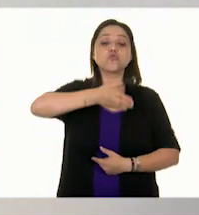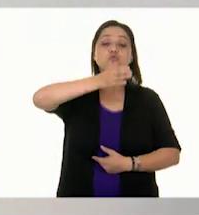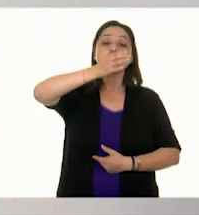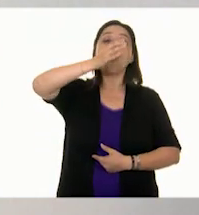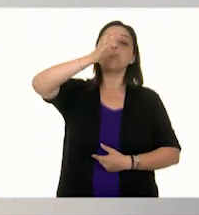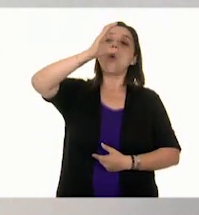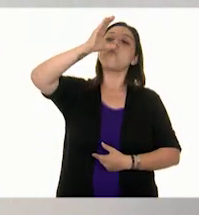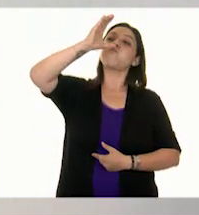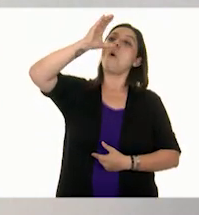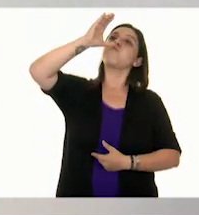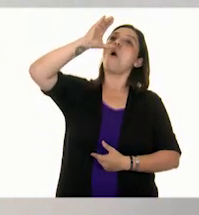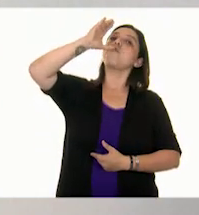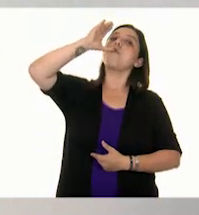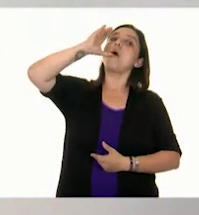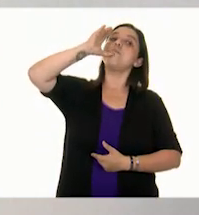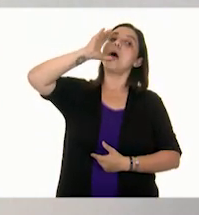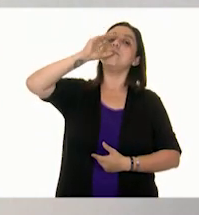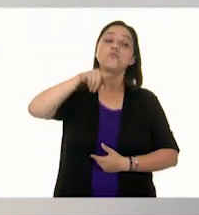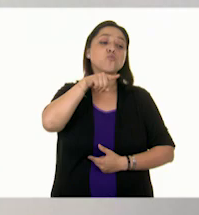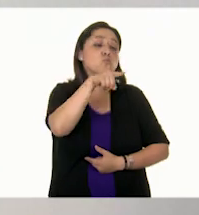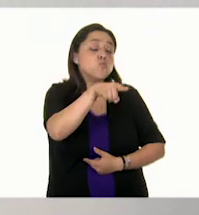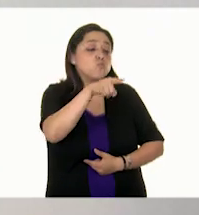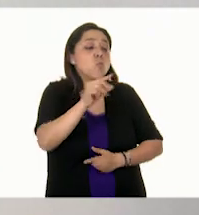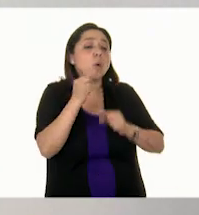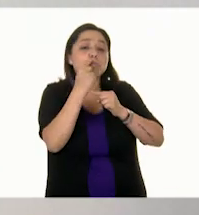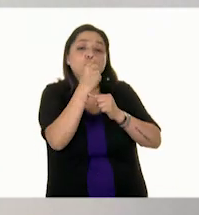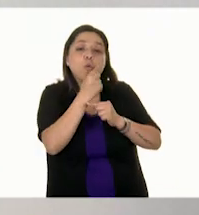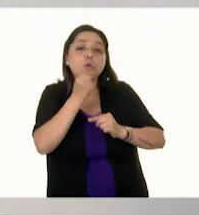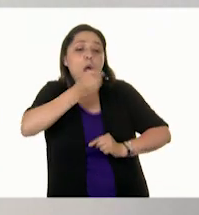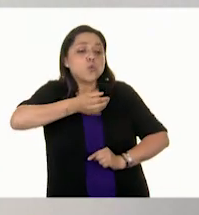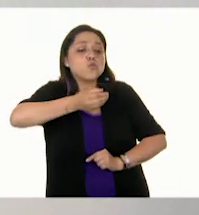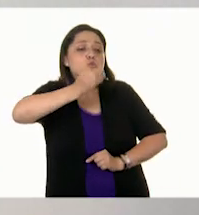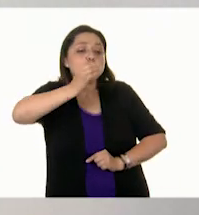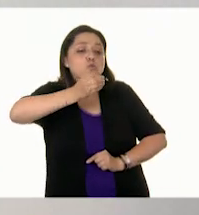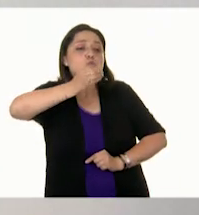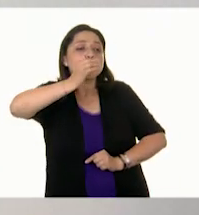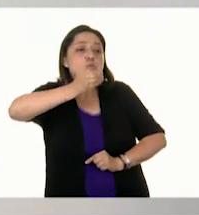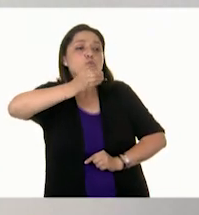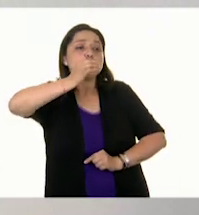glup. Tú boquita,